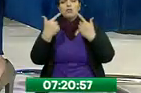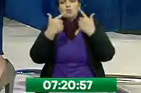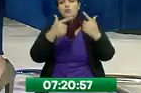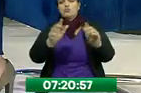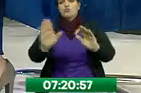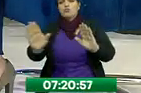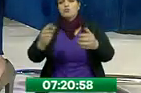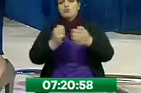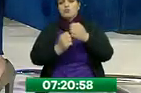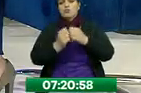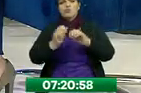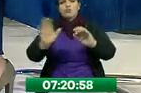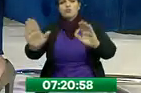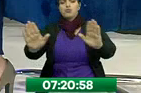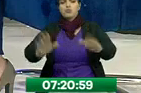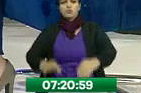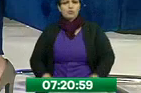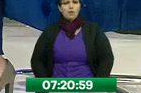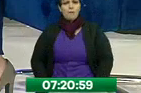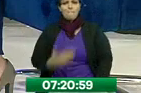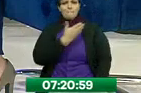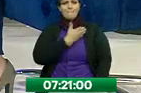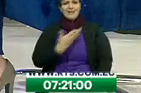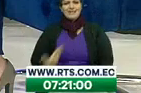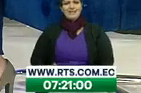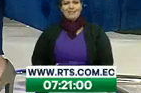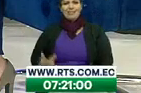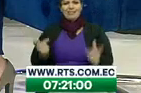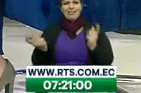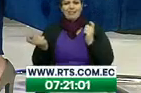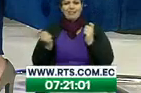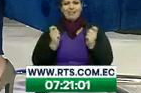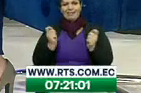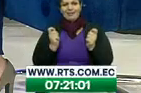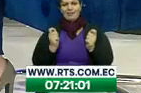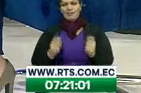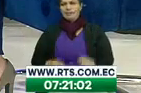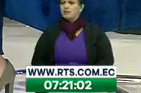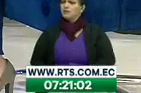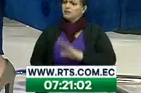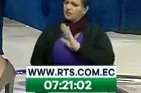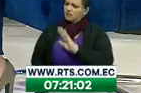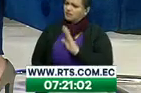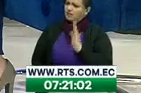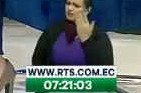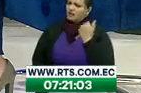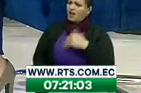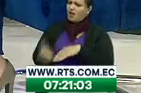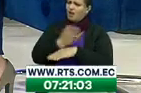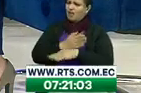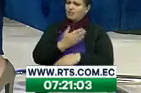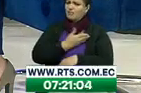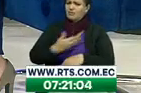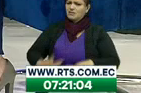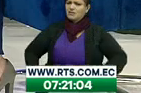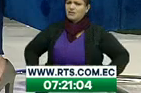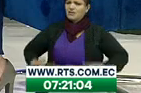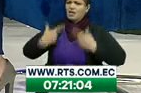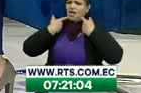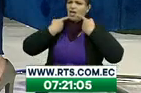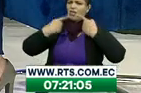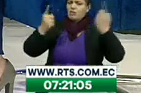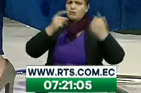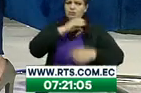Fuerzas Armadas ya están en las calles. Lo dispuso el presidente para que en operativos conjuntos con la Policía Nacional se pueda enfrentar la delincuencia.